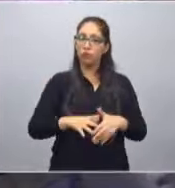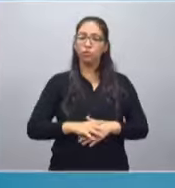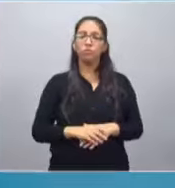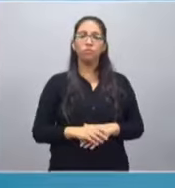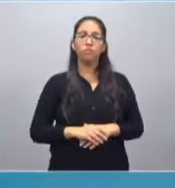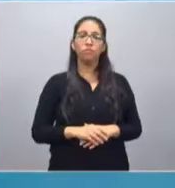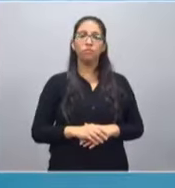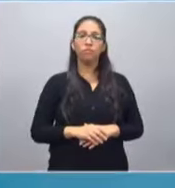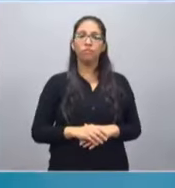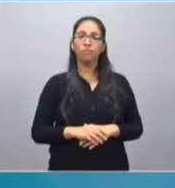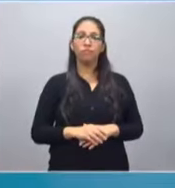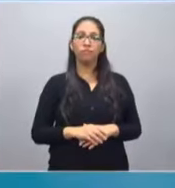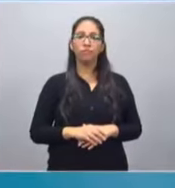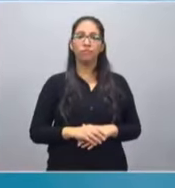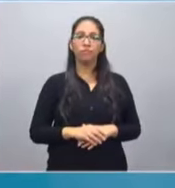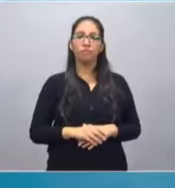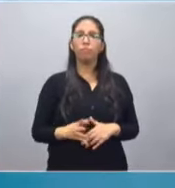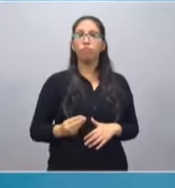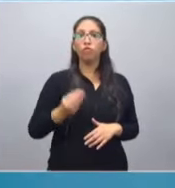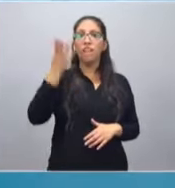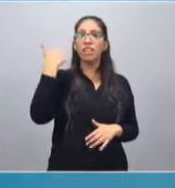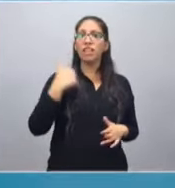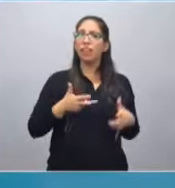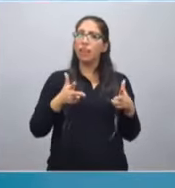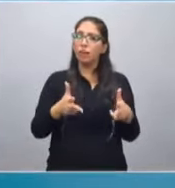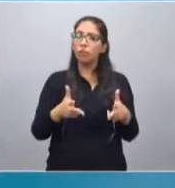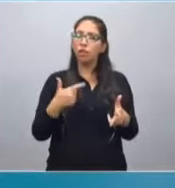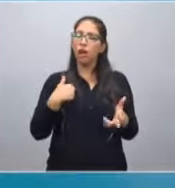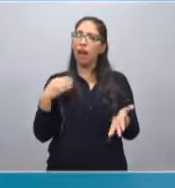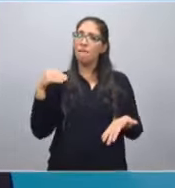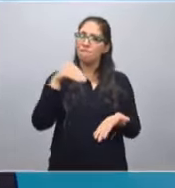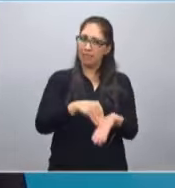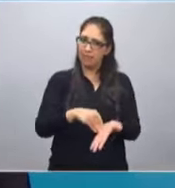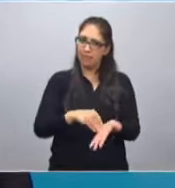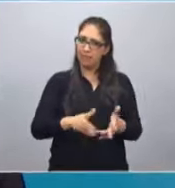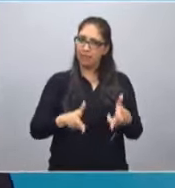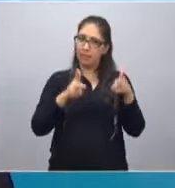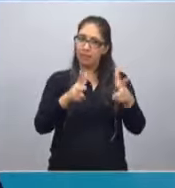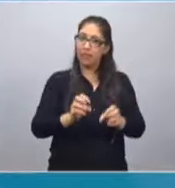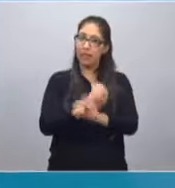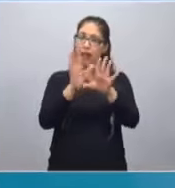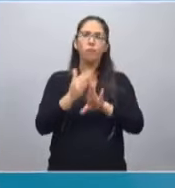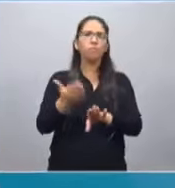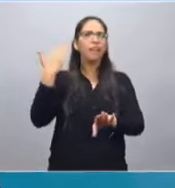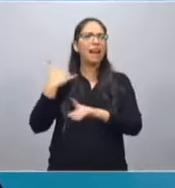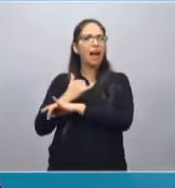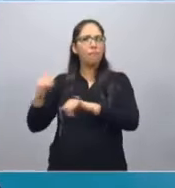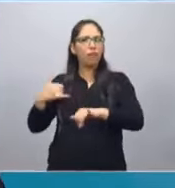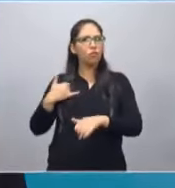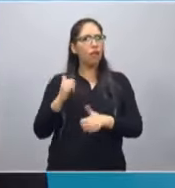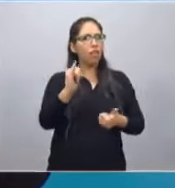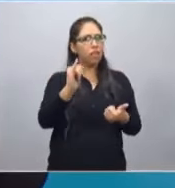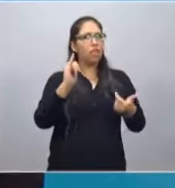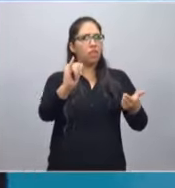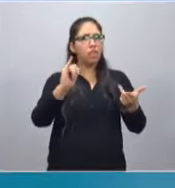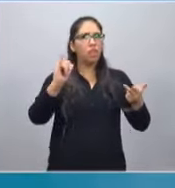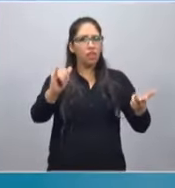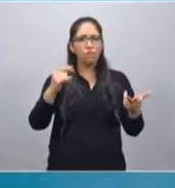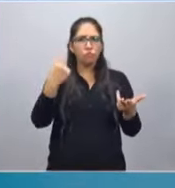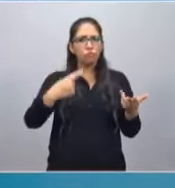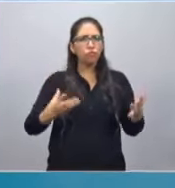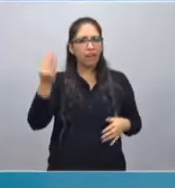durante toda la vida pero ahora agrego lo hemos dicho específicamente en esta campaña electoral que nos depositó de